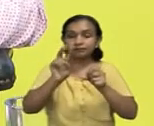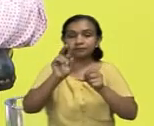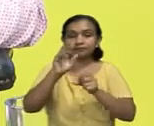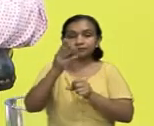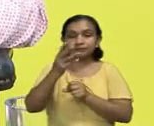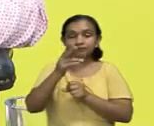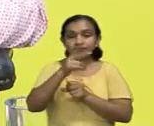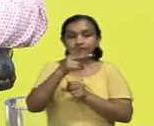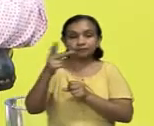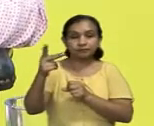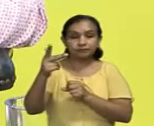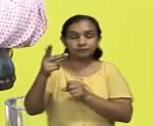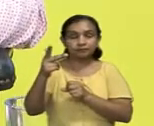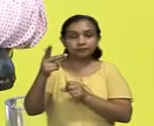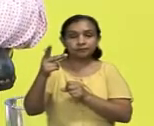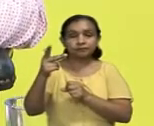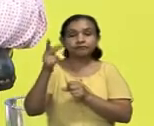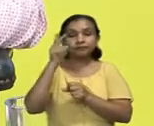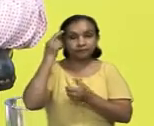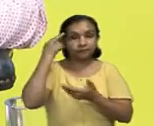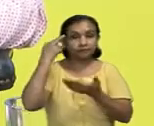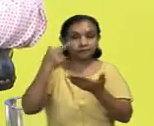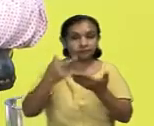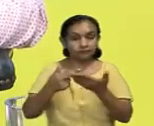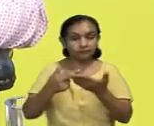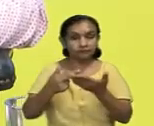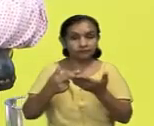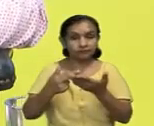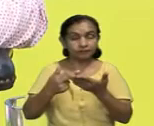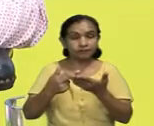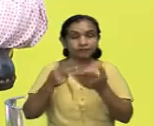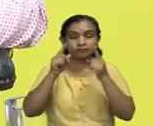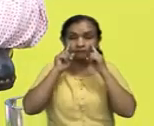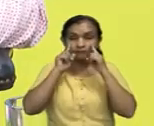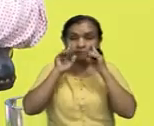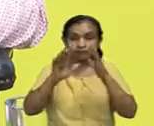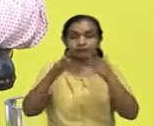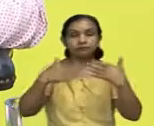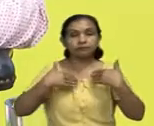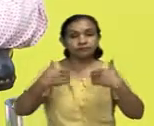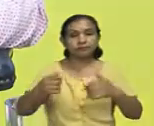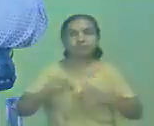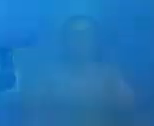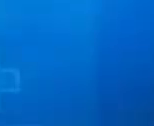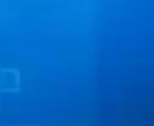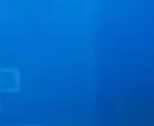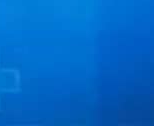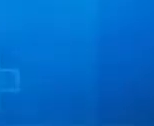programación habitual del canal parlamentario y recuerde que prevenir también es salud.